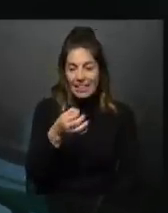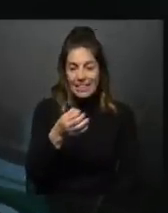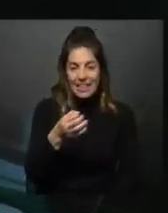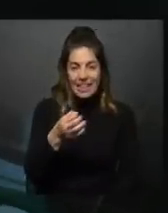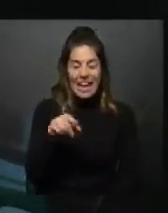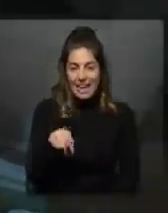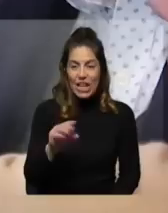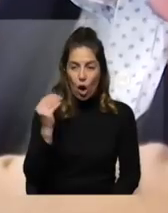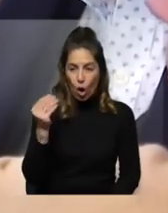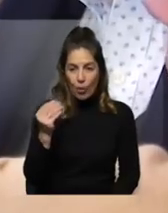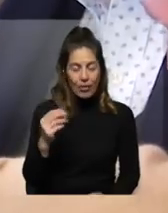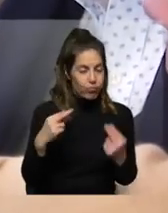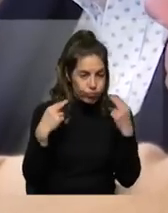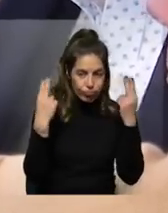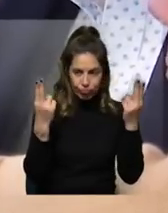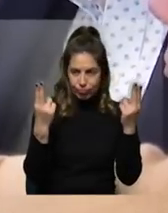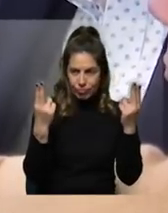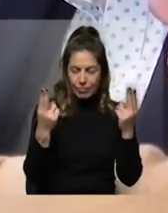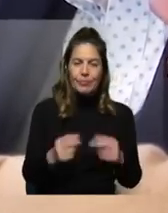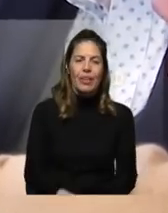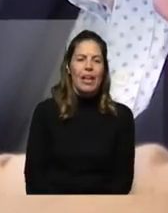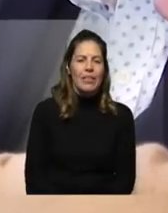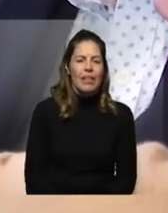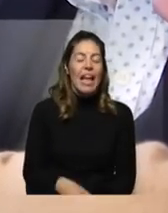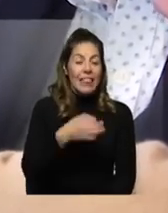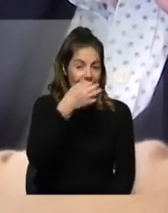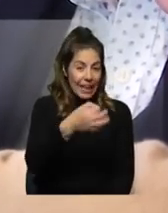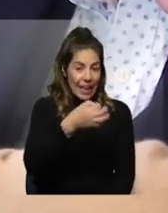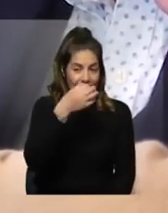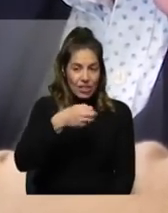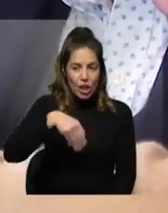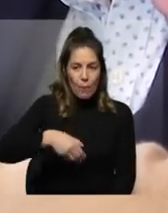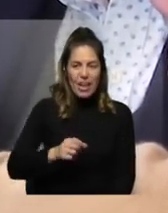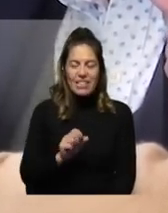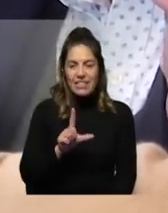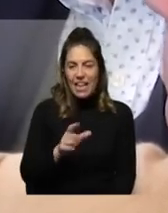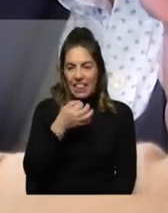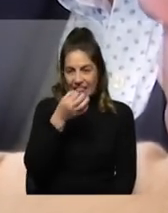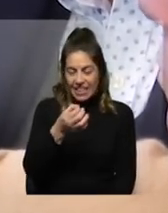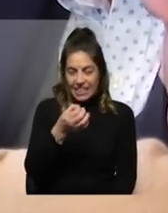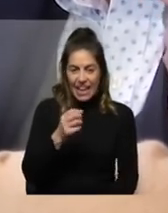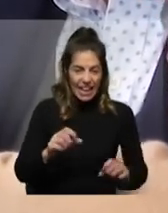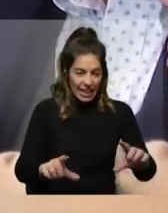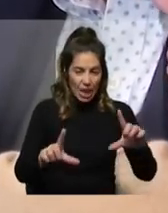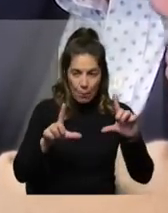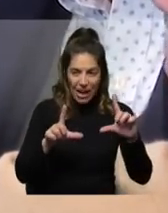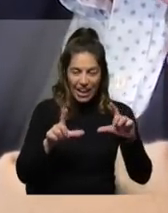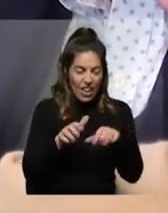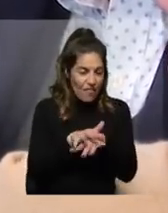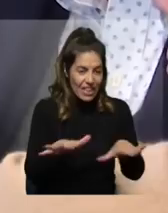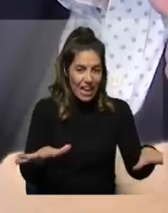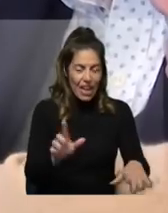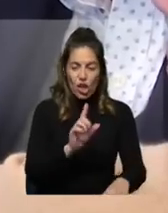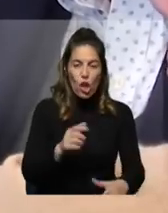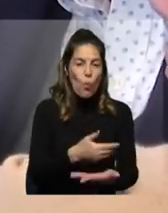desacato en declaraciones ha subrayado Massiel aseguró que las imágenes que se hicieron virales No muestran una situación